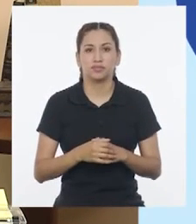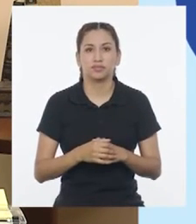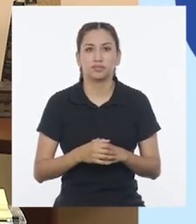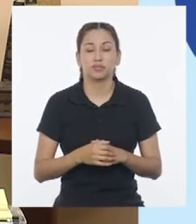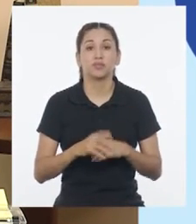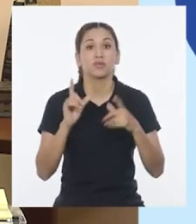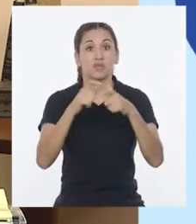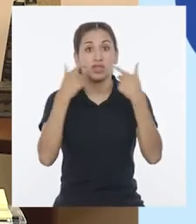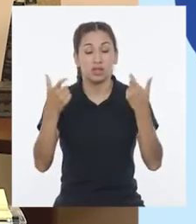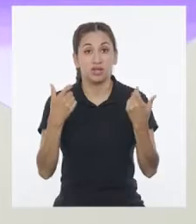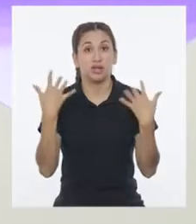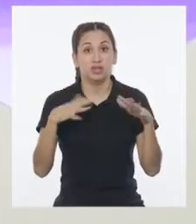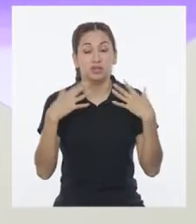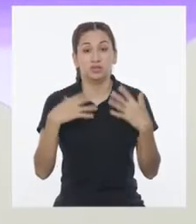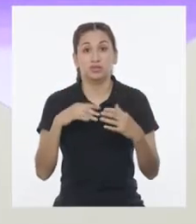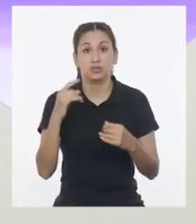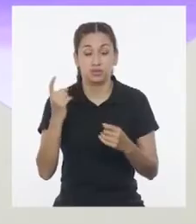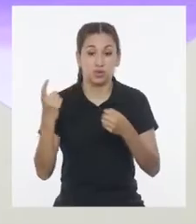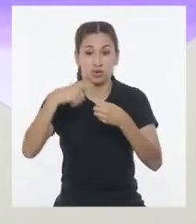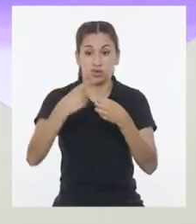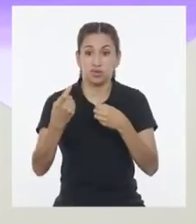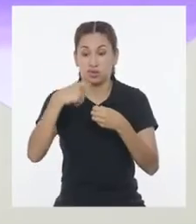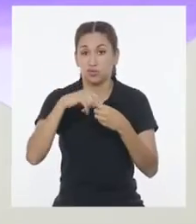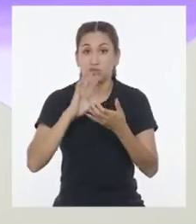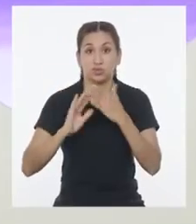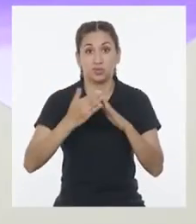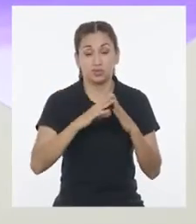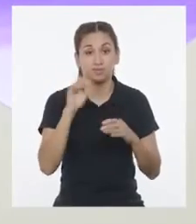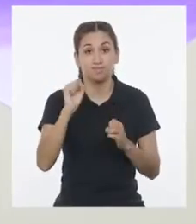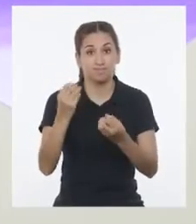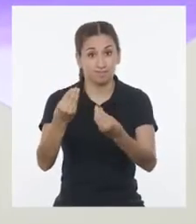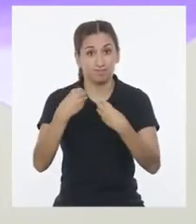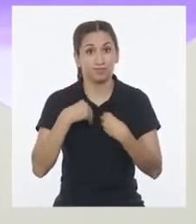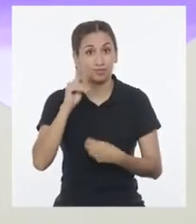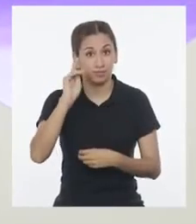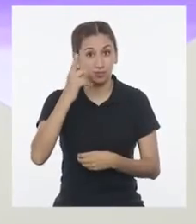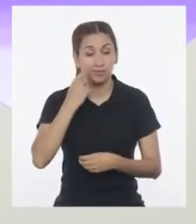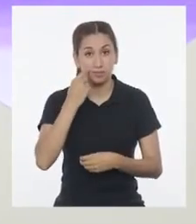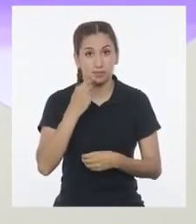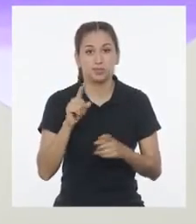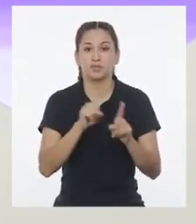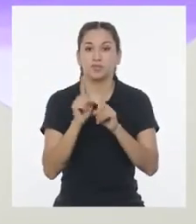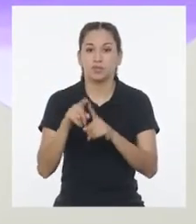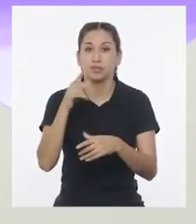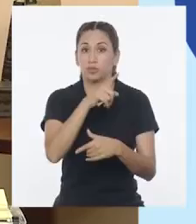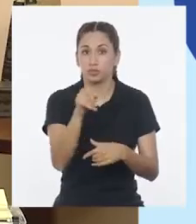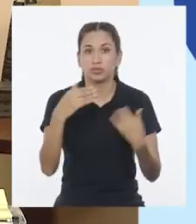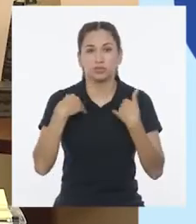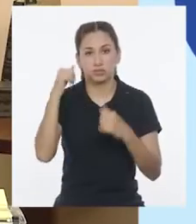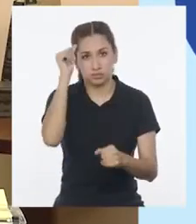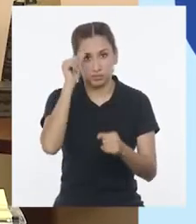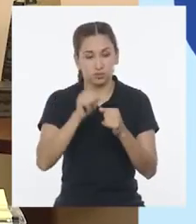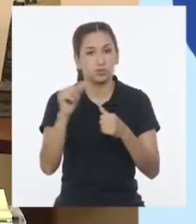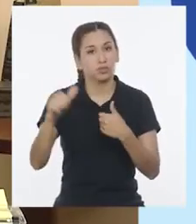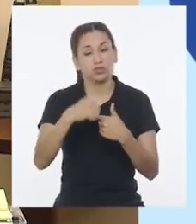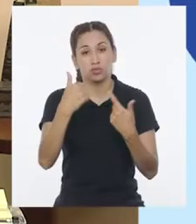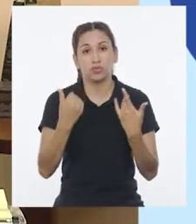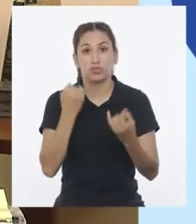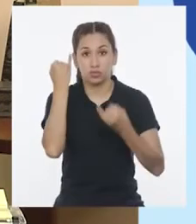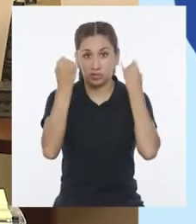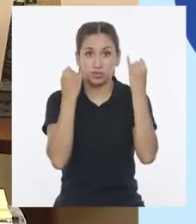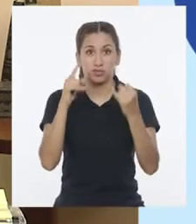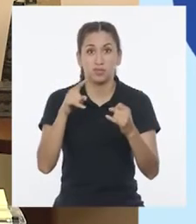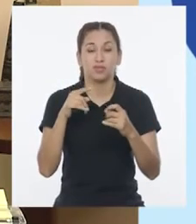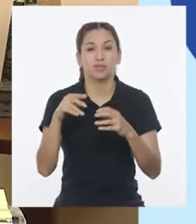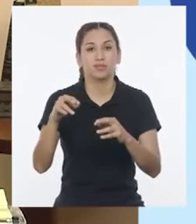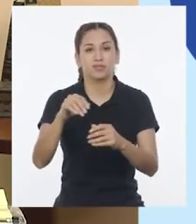de niños. ¡Qué grandes lecciones de participación ciudadana nos dejan estos casos, profesor! Además, debemos